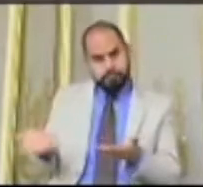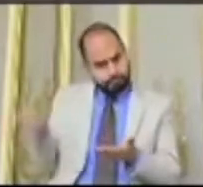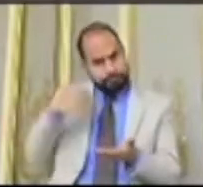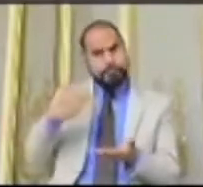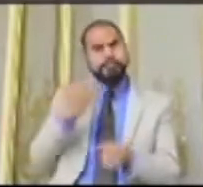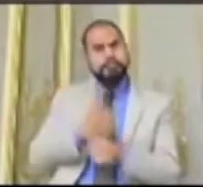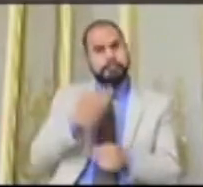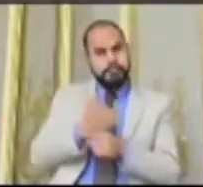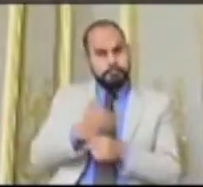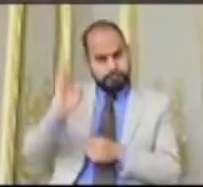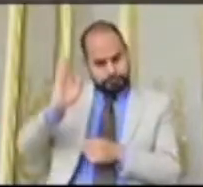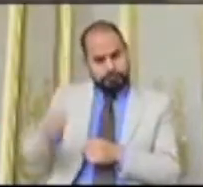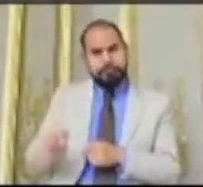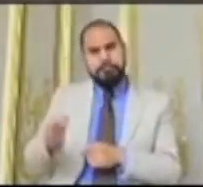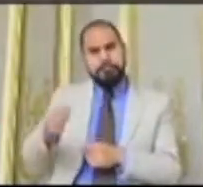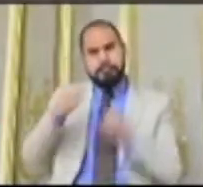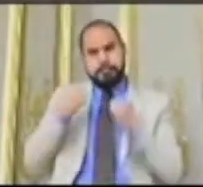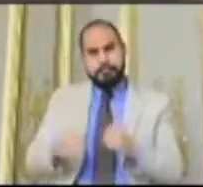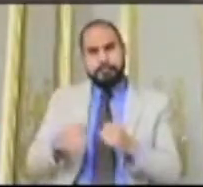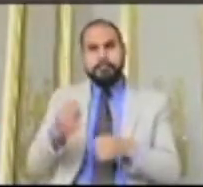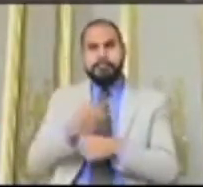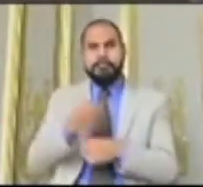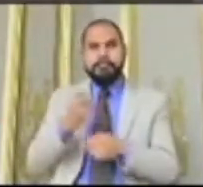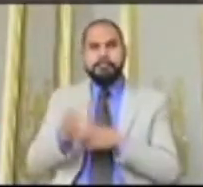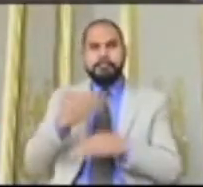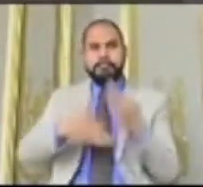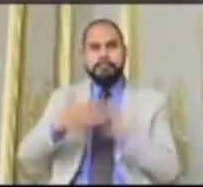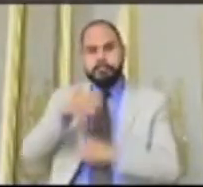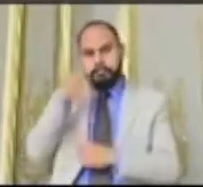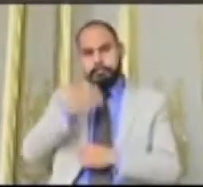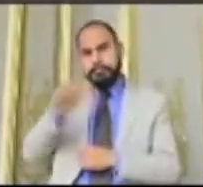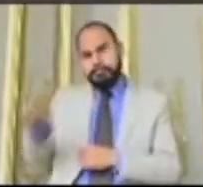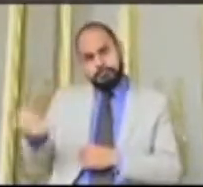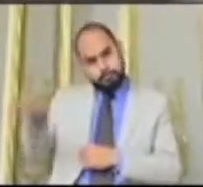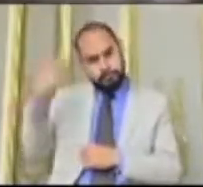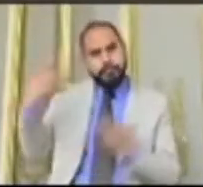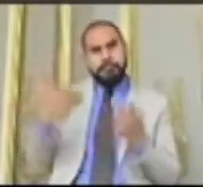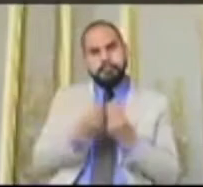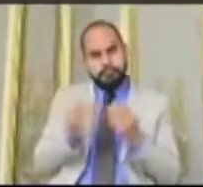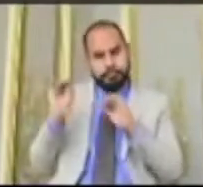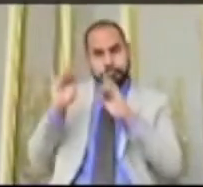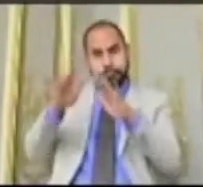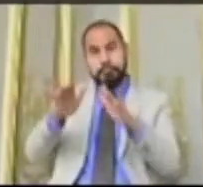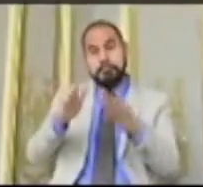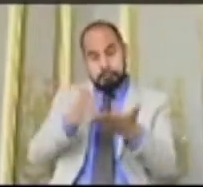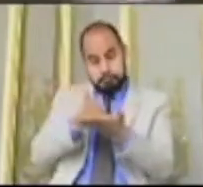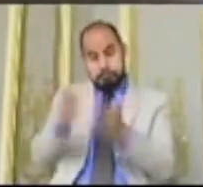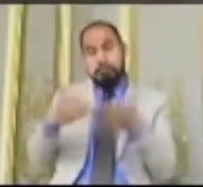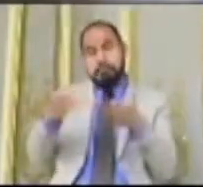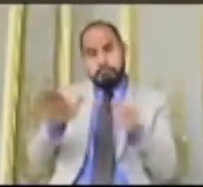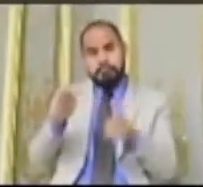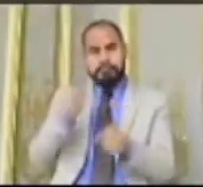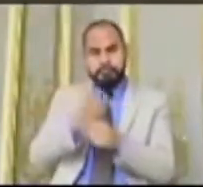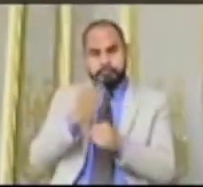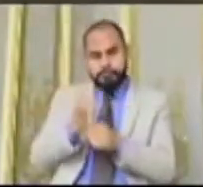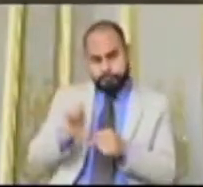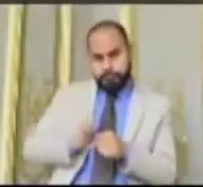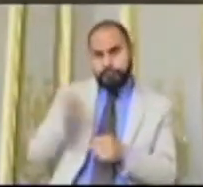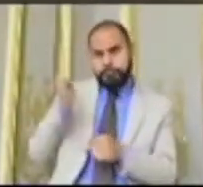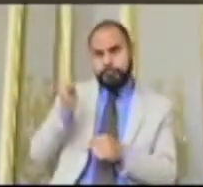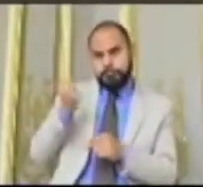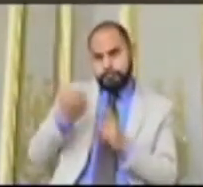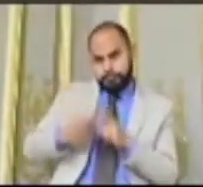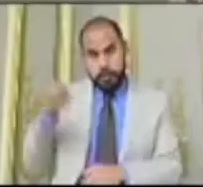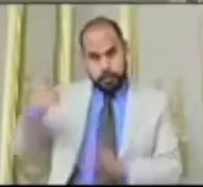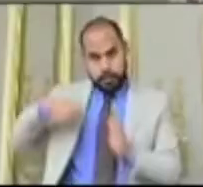Y acepto el reto. Y es más, invito a todos los estudiantes que nos ven a que vayamos. Y si está abierto, pues de una vez hasta que